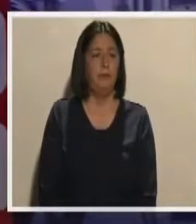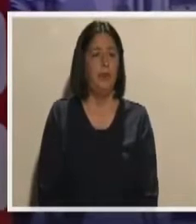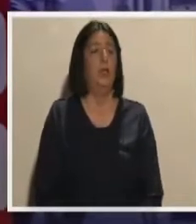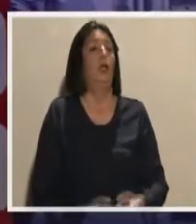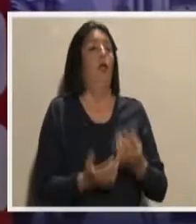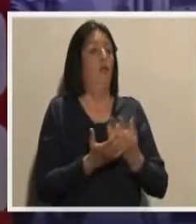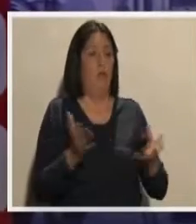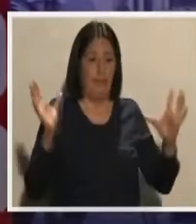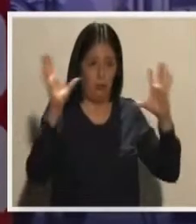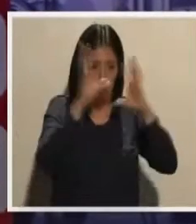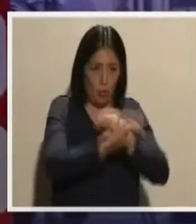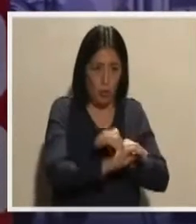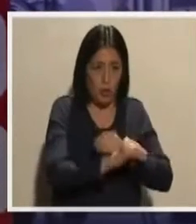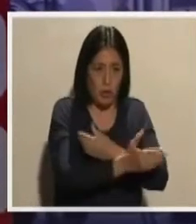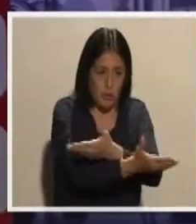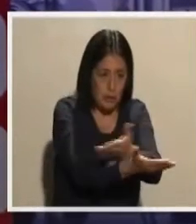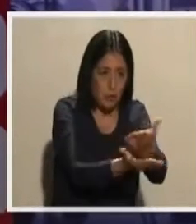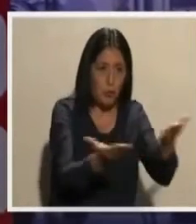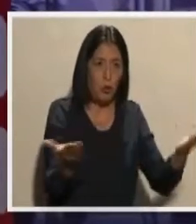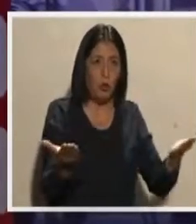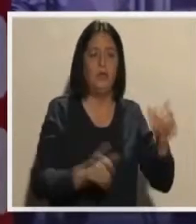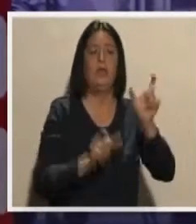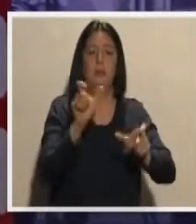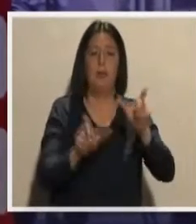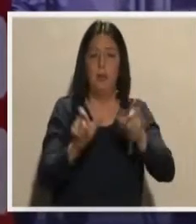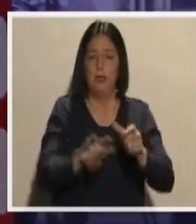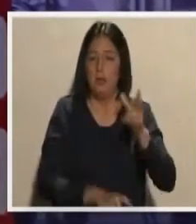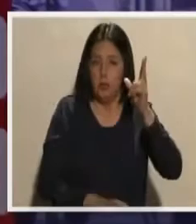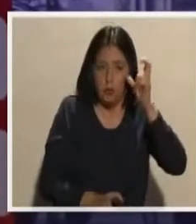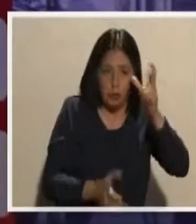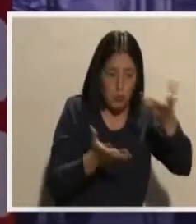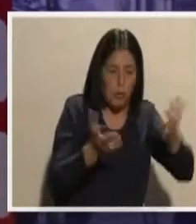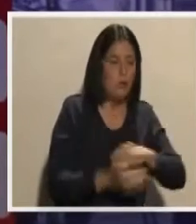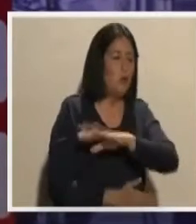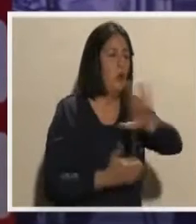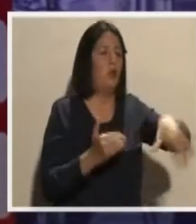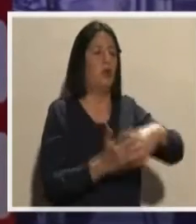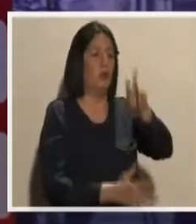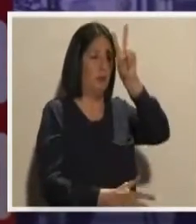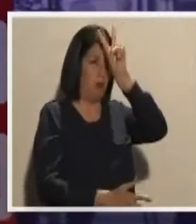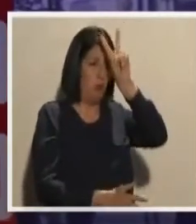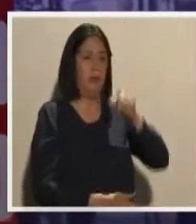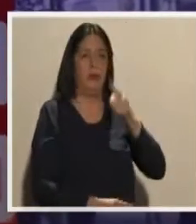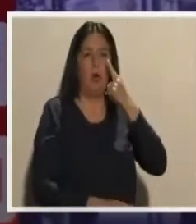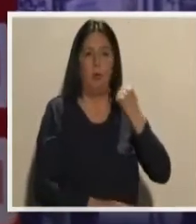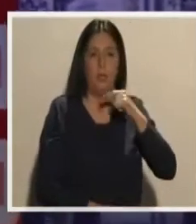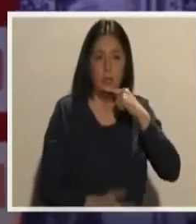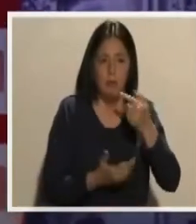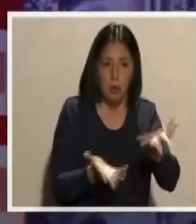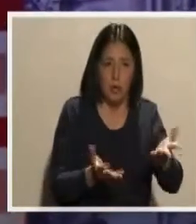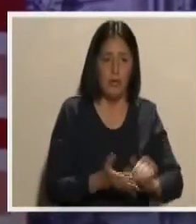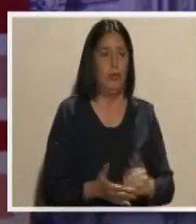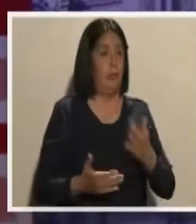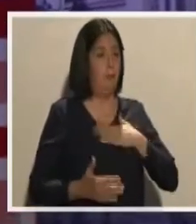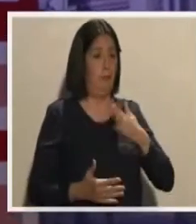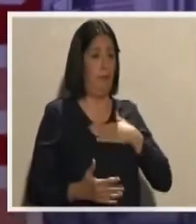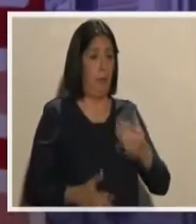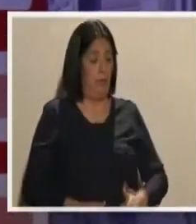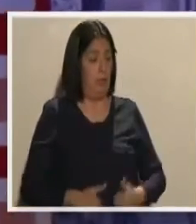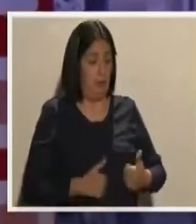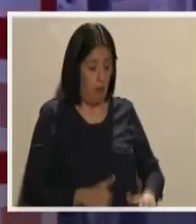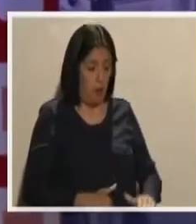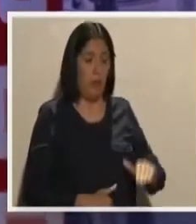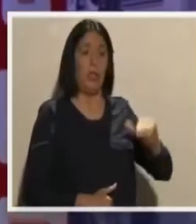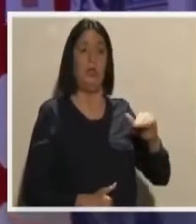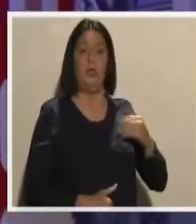Muy buenas noches a todos los que nos escuchan, a todos los peruanos y peruanas. En mi vida me ha tocado